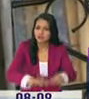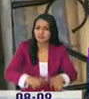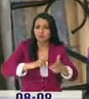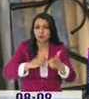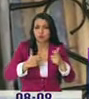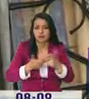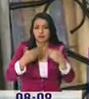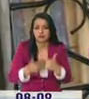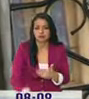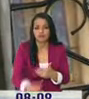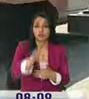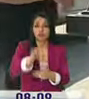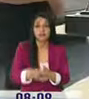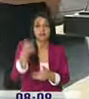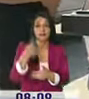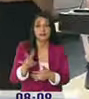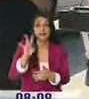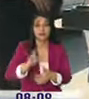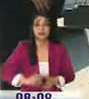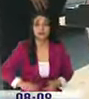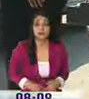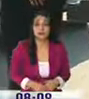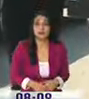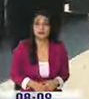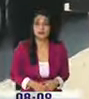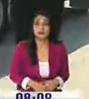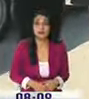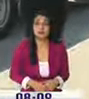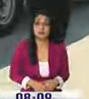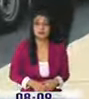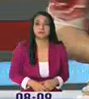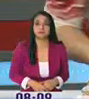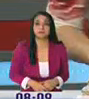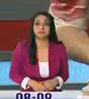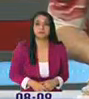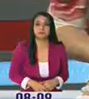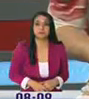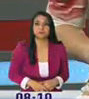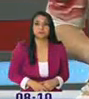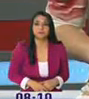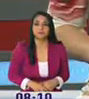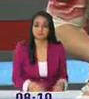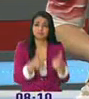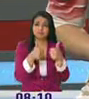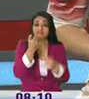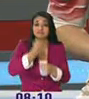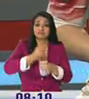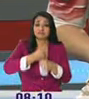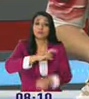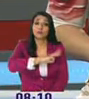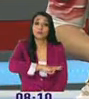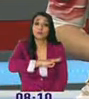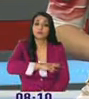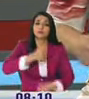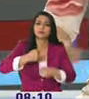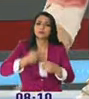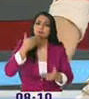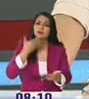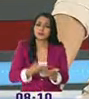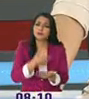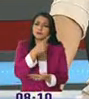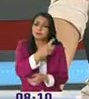va del 2017, informó Alison Corral. Excelente labor la del municipio, muchas gracias por brindar